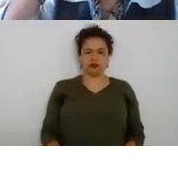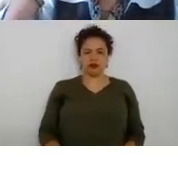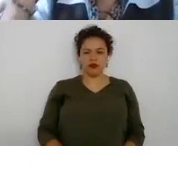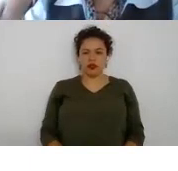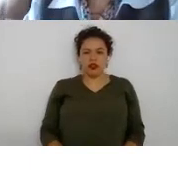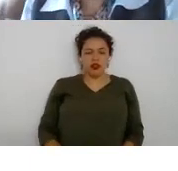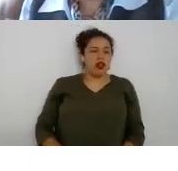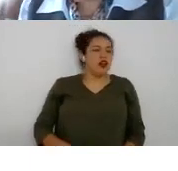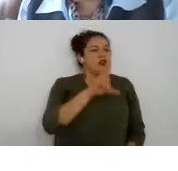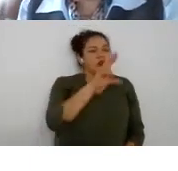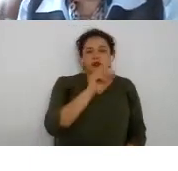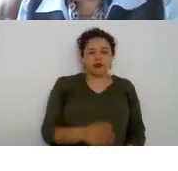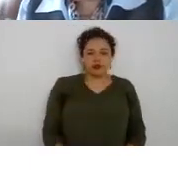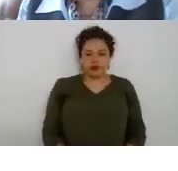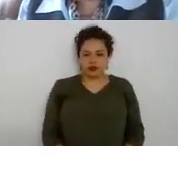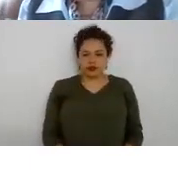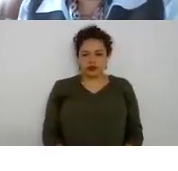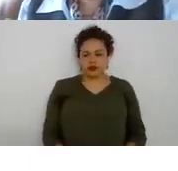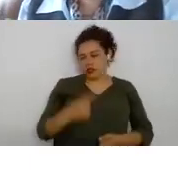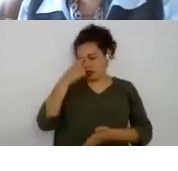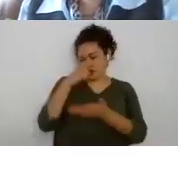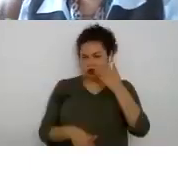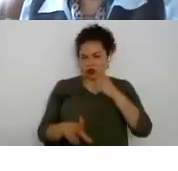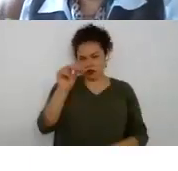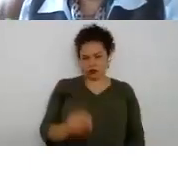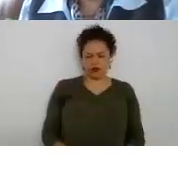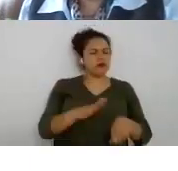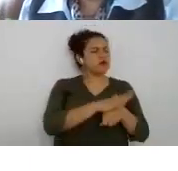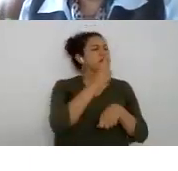No. Yo creo que no. ¿Por qué?